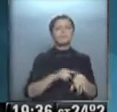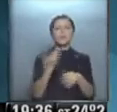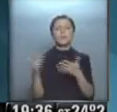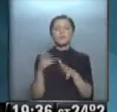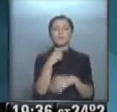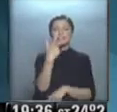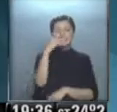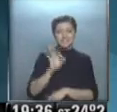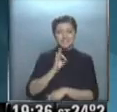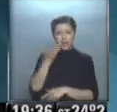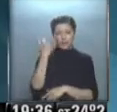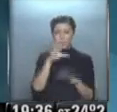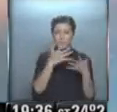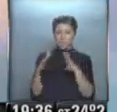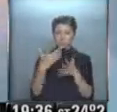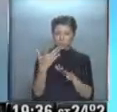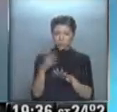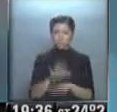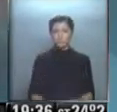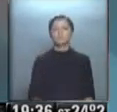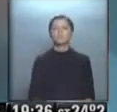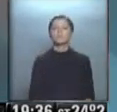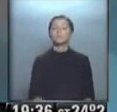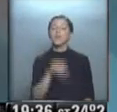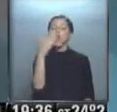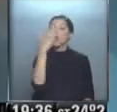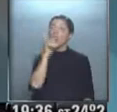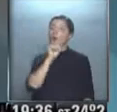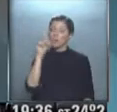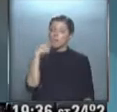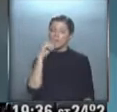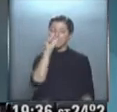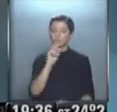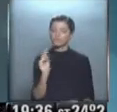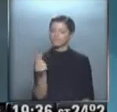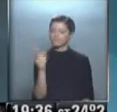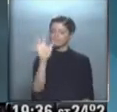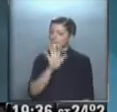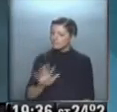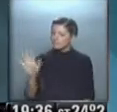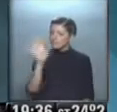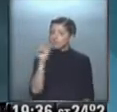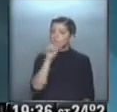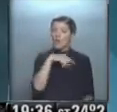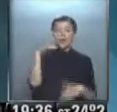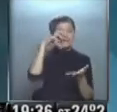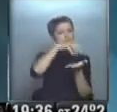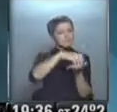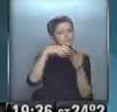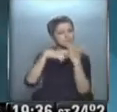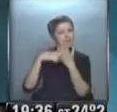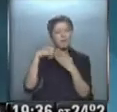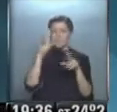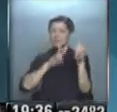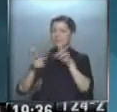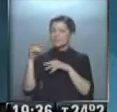previo está hace 3 años, llevábamos por los 4. Córdoba, muerte sospechosa. La fiscalía investiga el supuesto